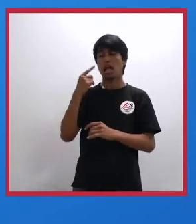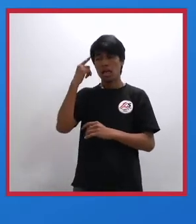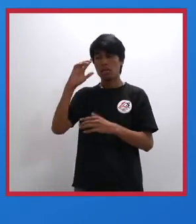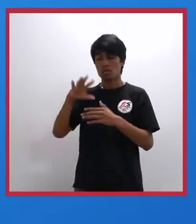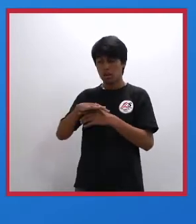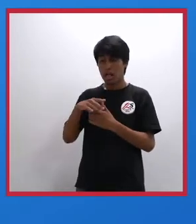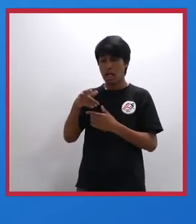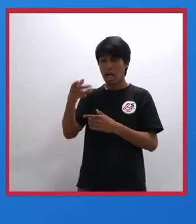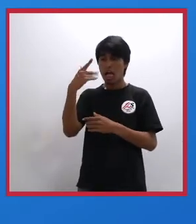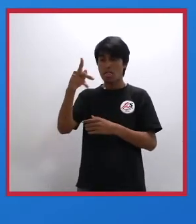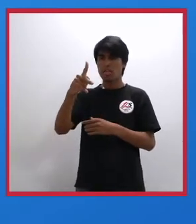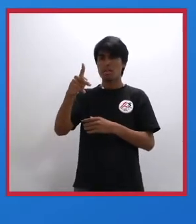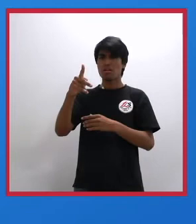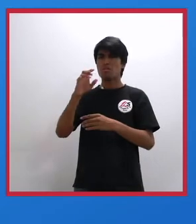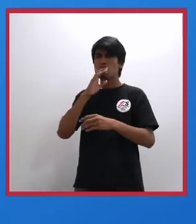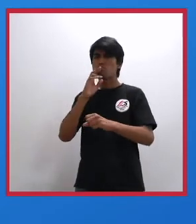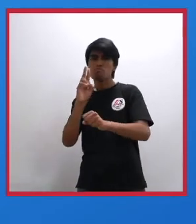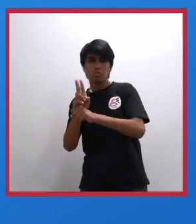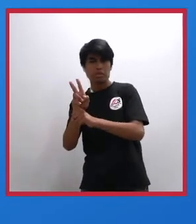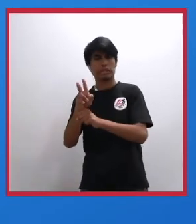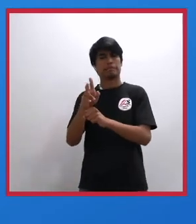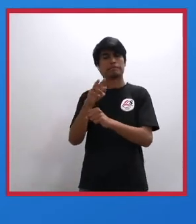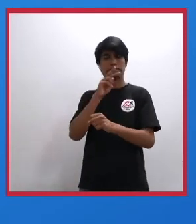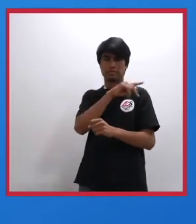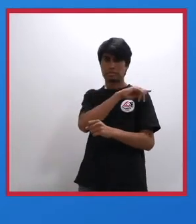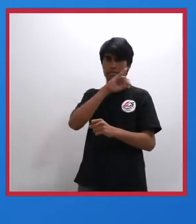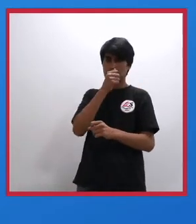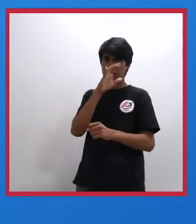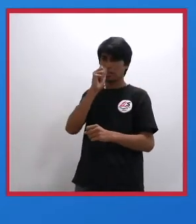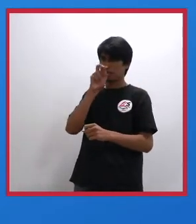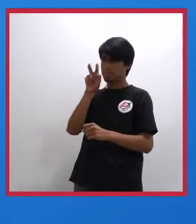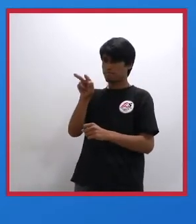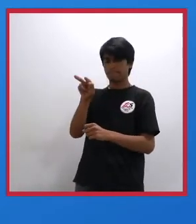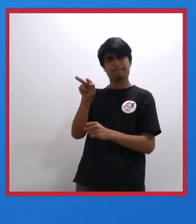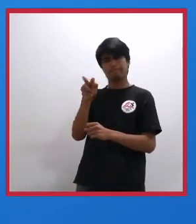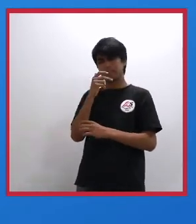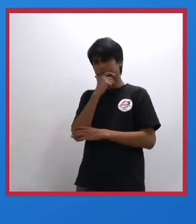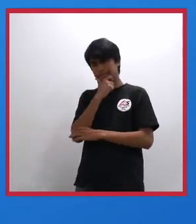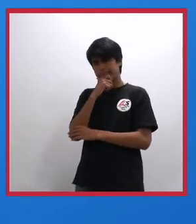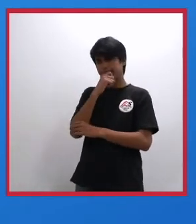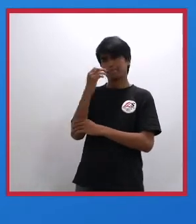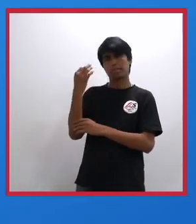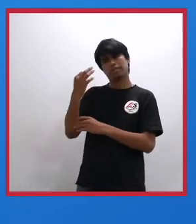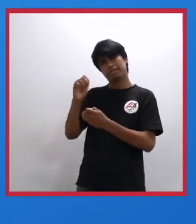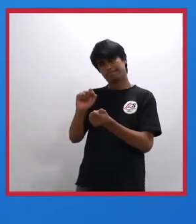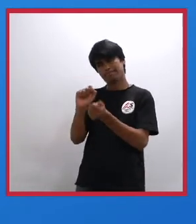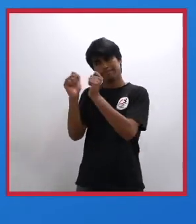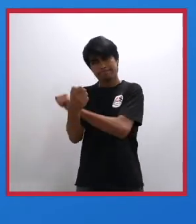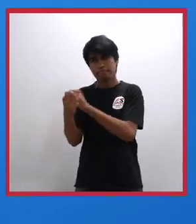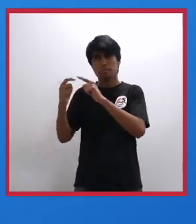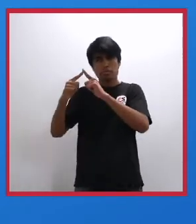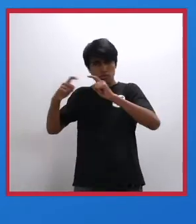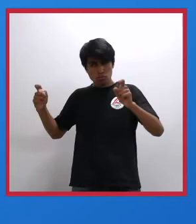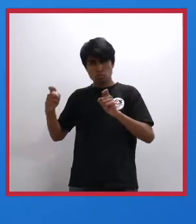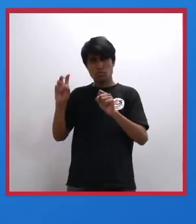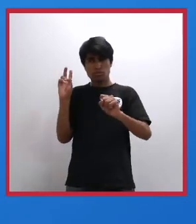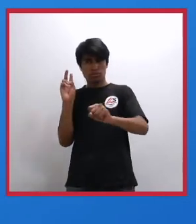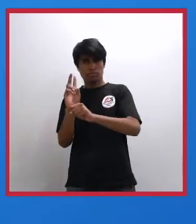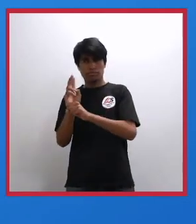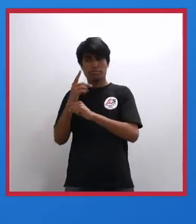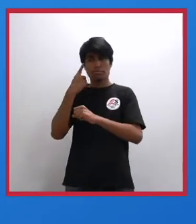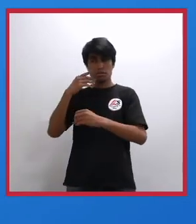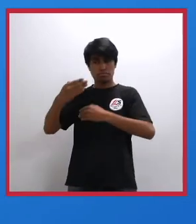estaba utilizando, cuáles son las medidas tomadas y el nuevo plan de ejecución a implementar de ahora en